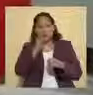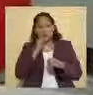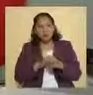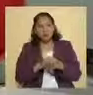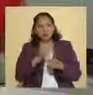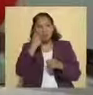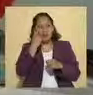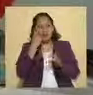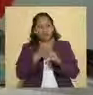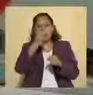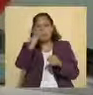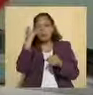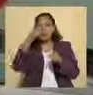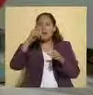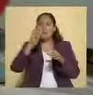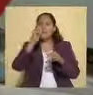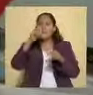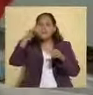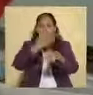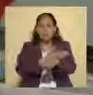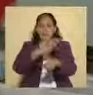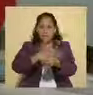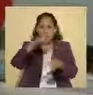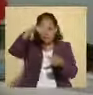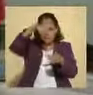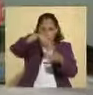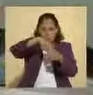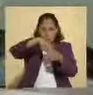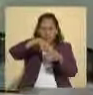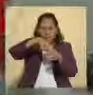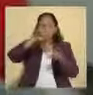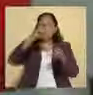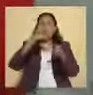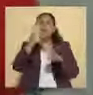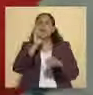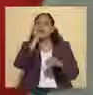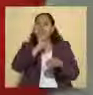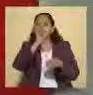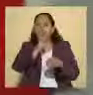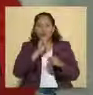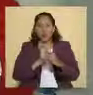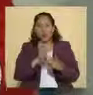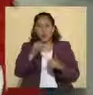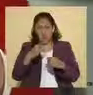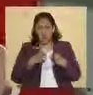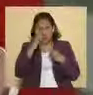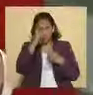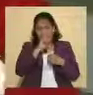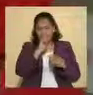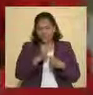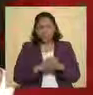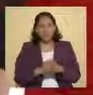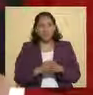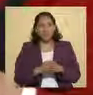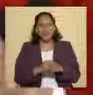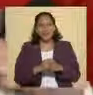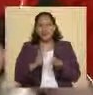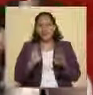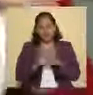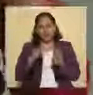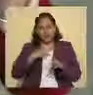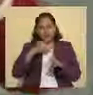sencillito le vamos a poner un palito se van a convertir como en paletas y si no se quieren complicar la vida como yo